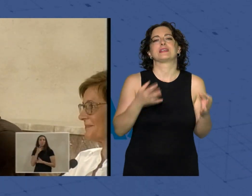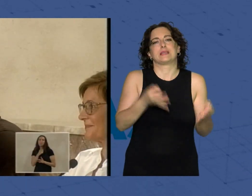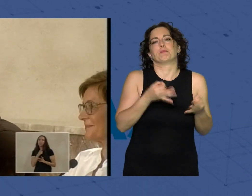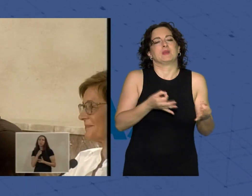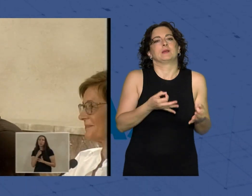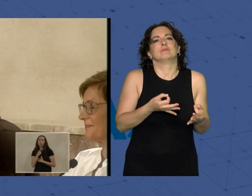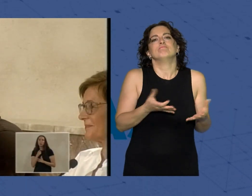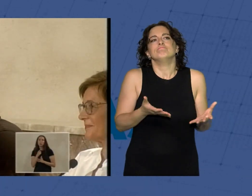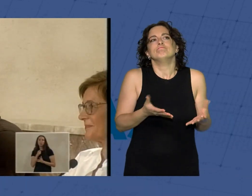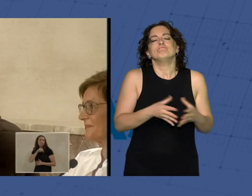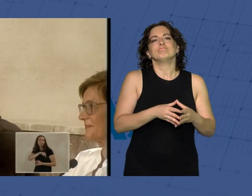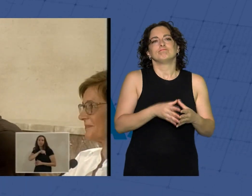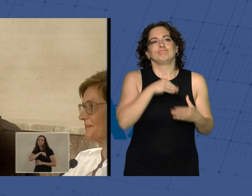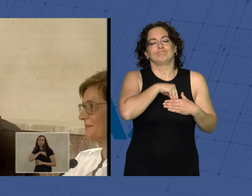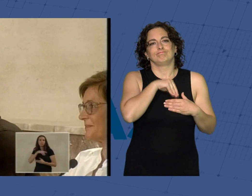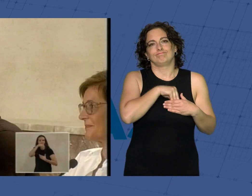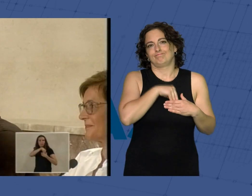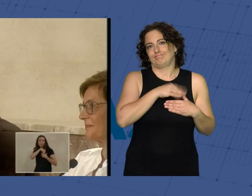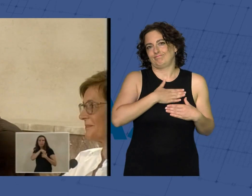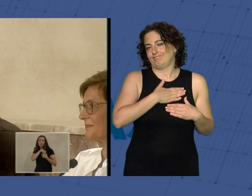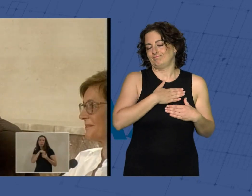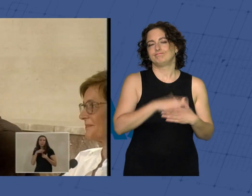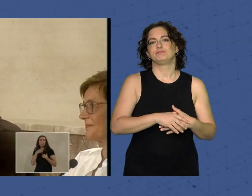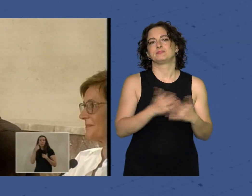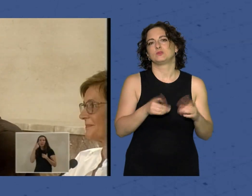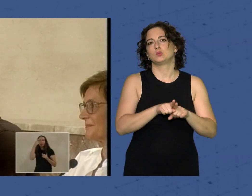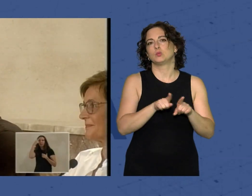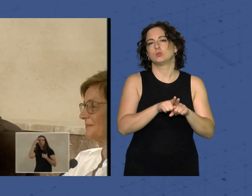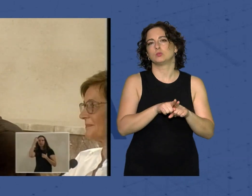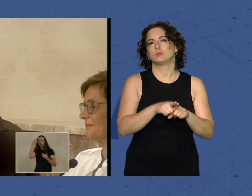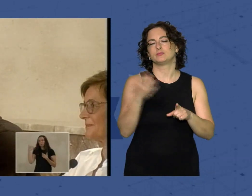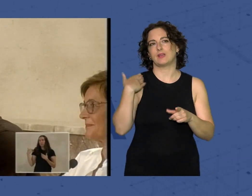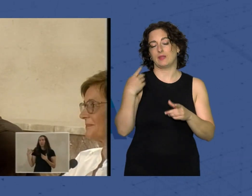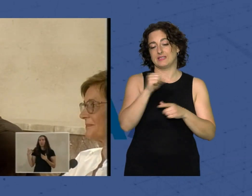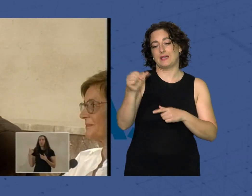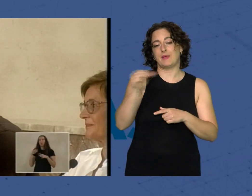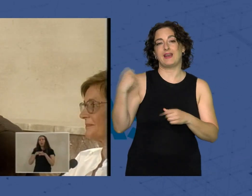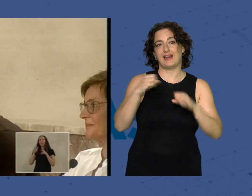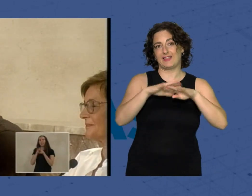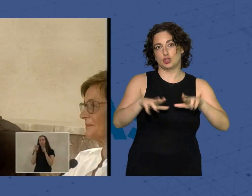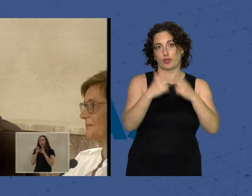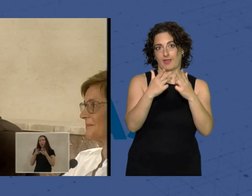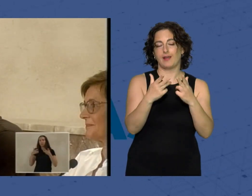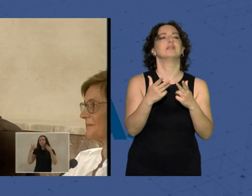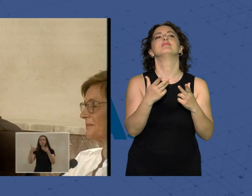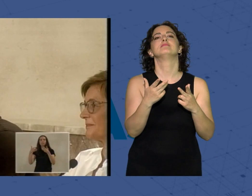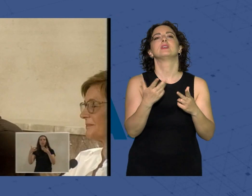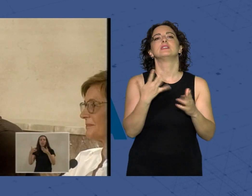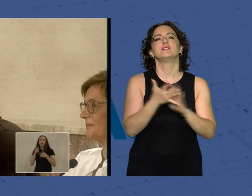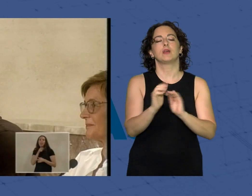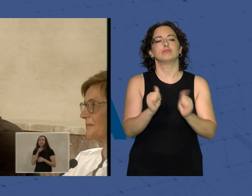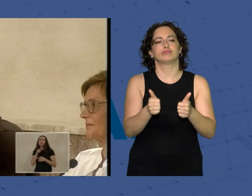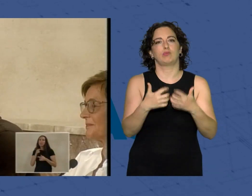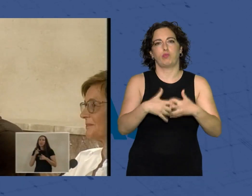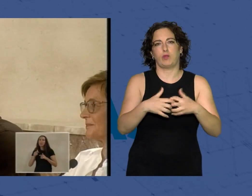lo llevaré muy dentro de mí. Como escribí hace unas semanas en mis redes sociales, accionar esa